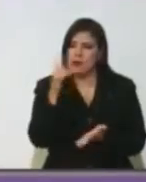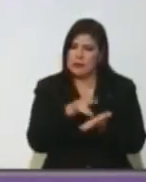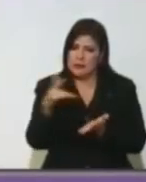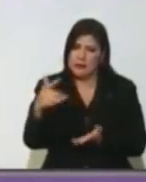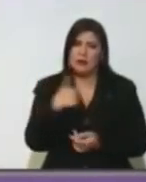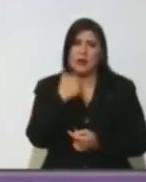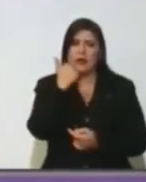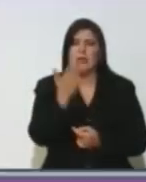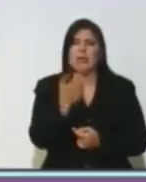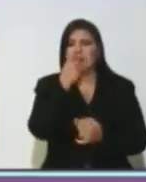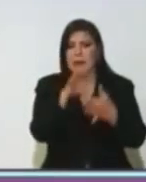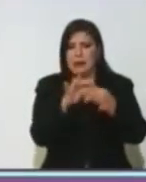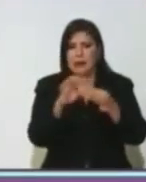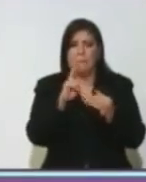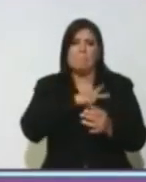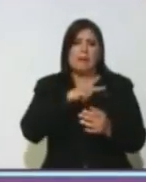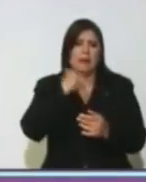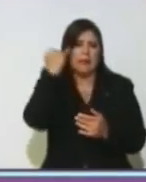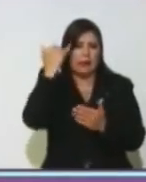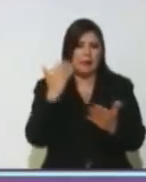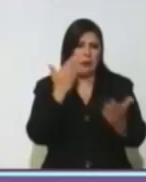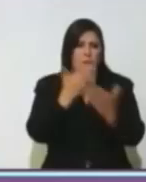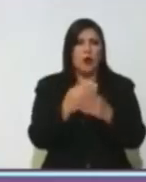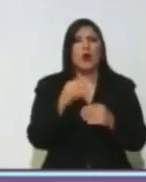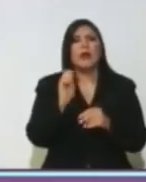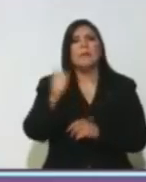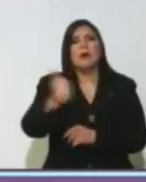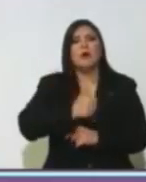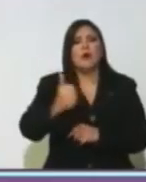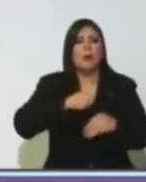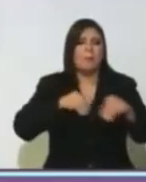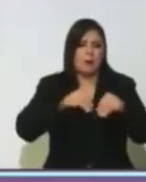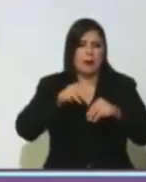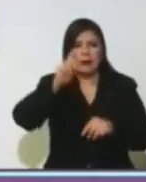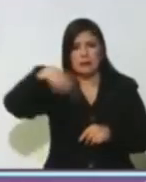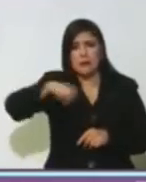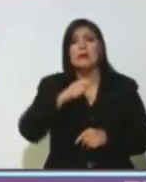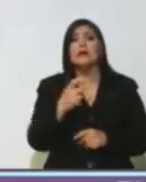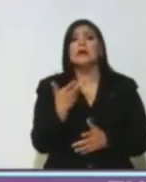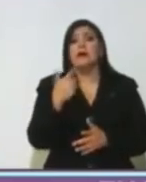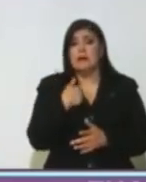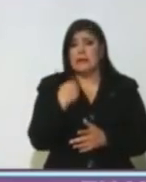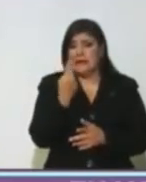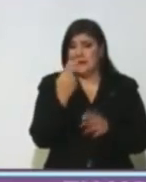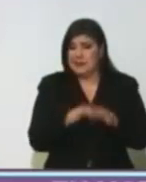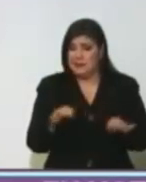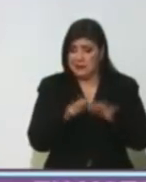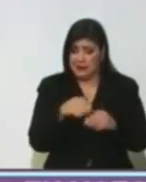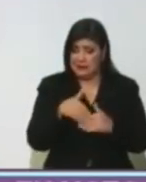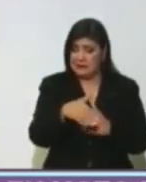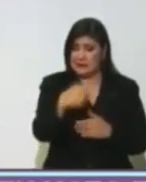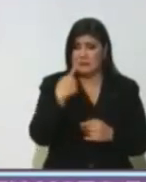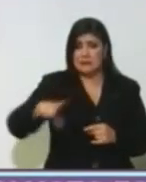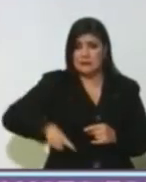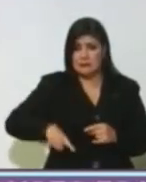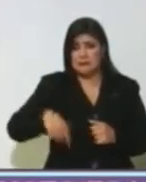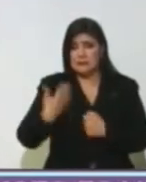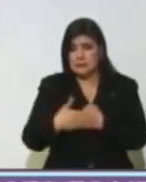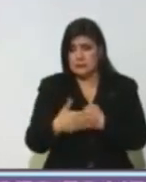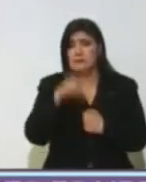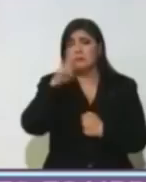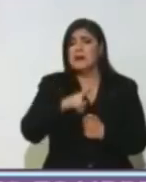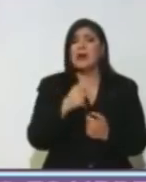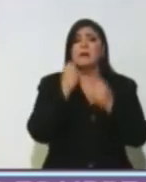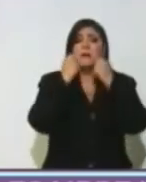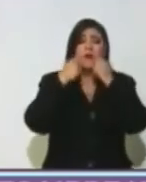hablar de mi propuesta de utilidad es muy importante garantizar en este próximo gobierno que cualquier persona